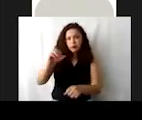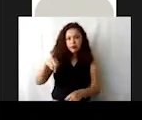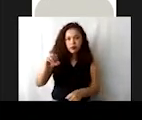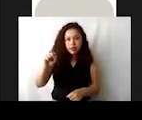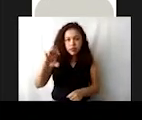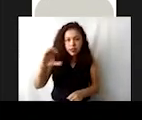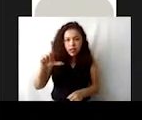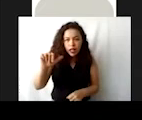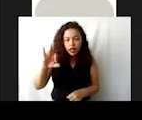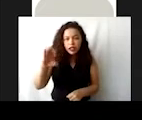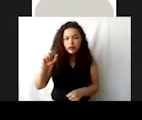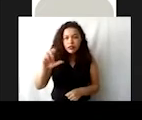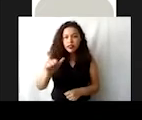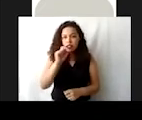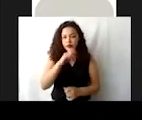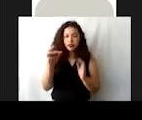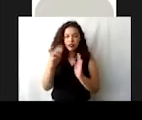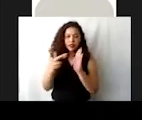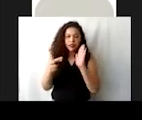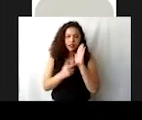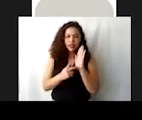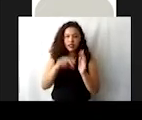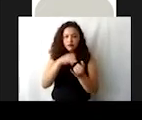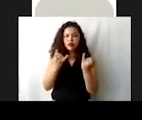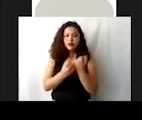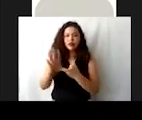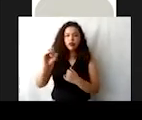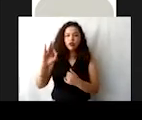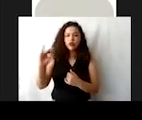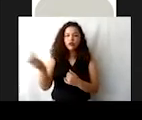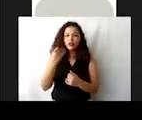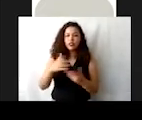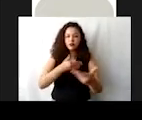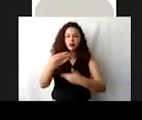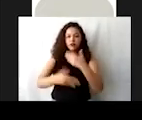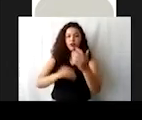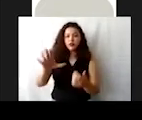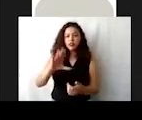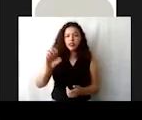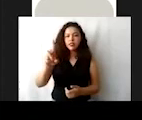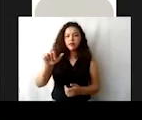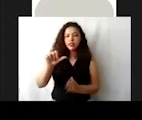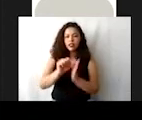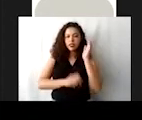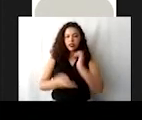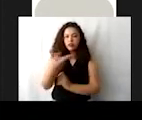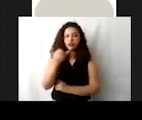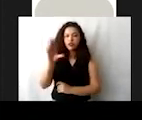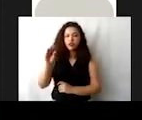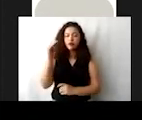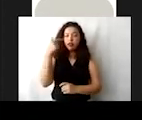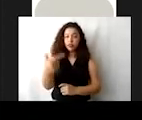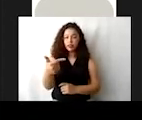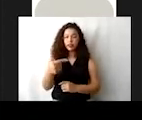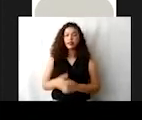y el artículo 297 del Código Federal de Procedimientos Civiles. Aquí